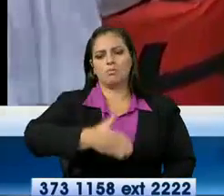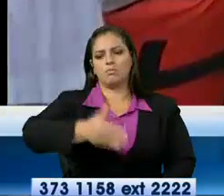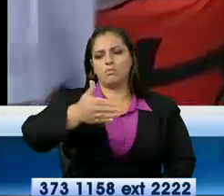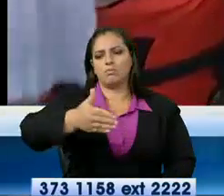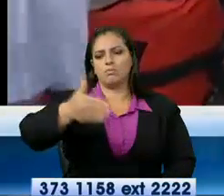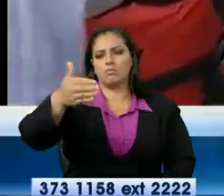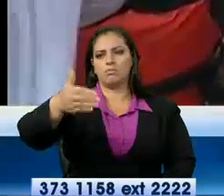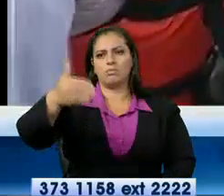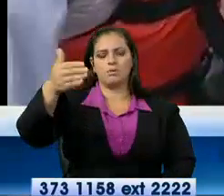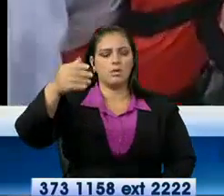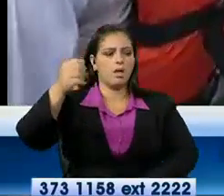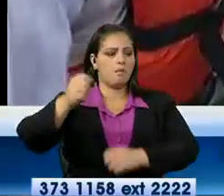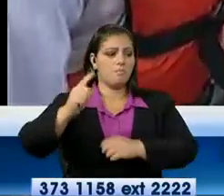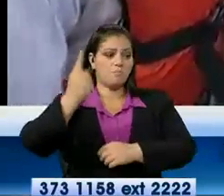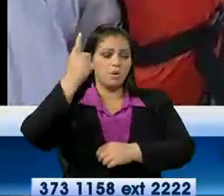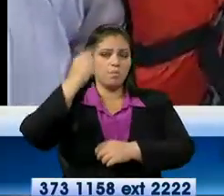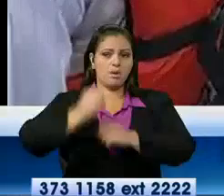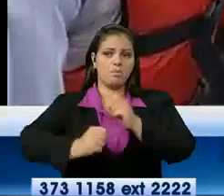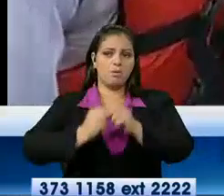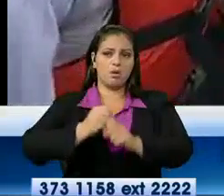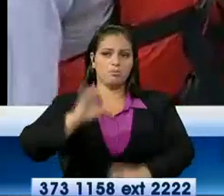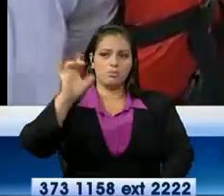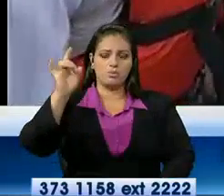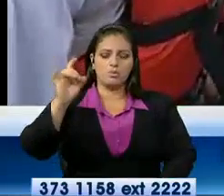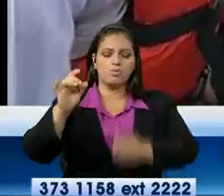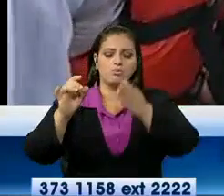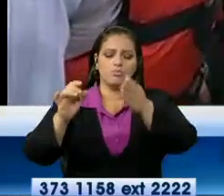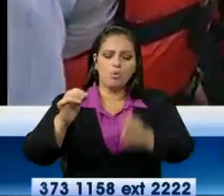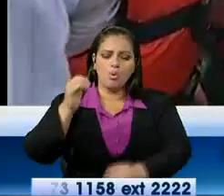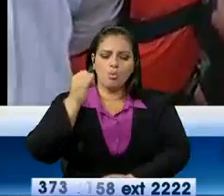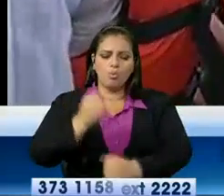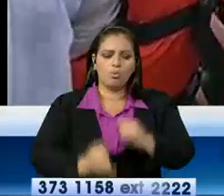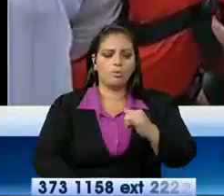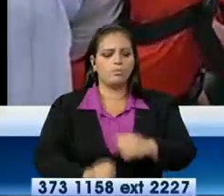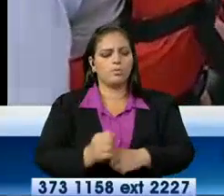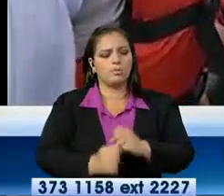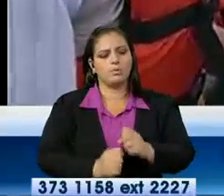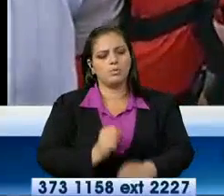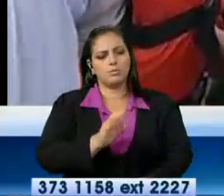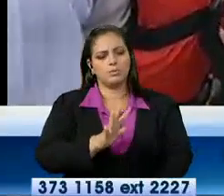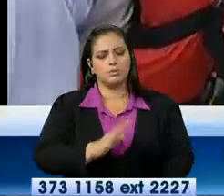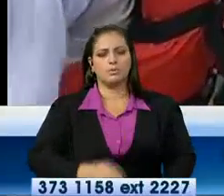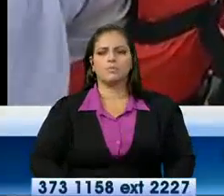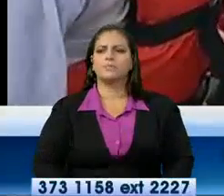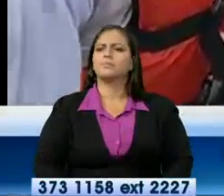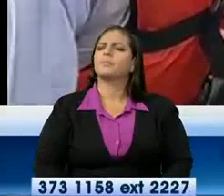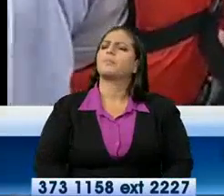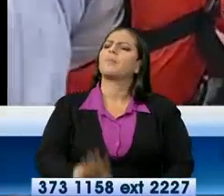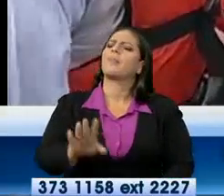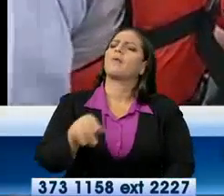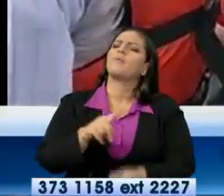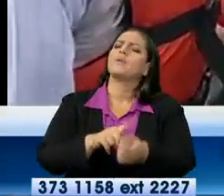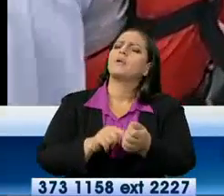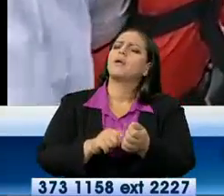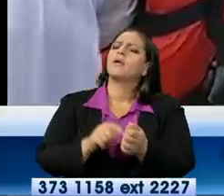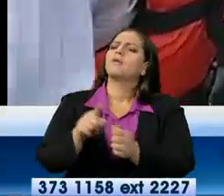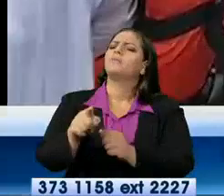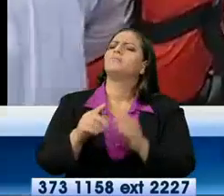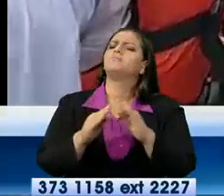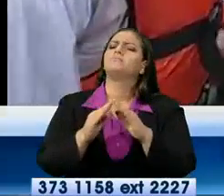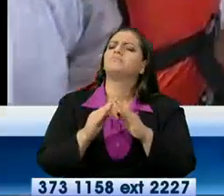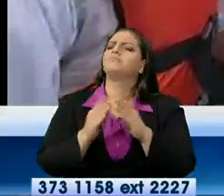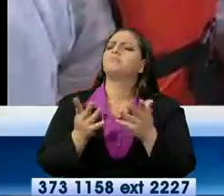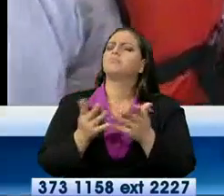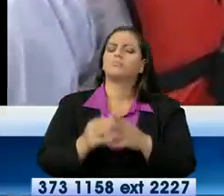de 5 años. ¿Y a él dónde vivía? En Durán. ¿Todos los días de pronto él se trasladaba desde Durán hacia el sector donde le